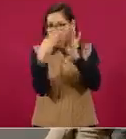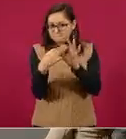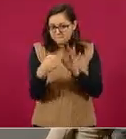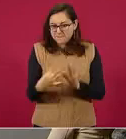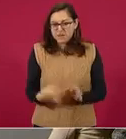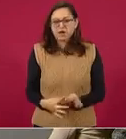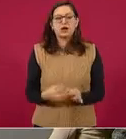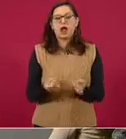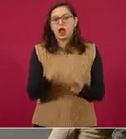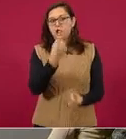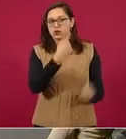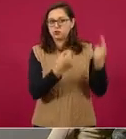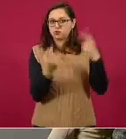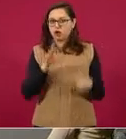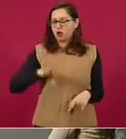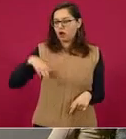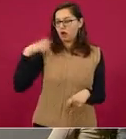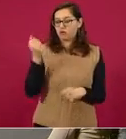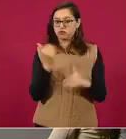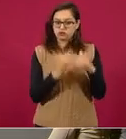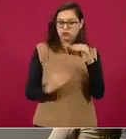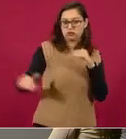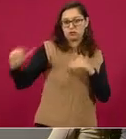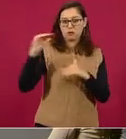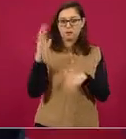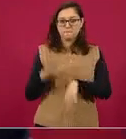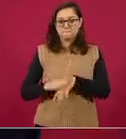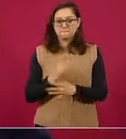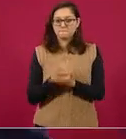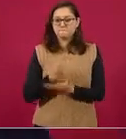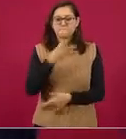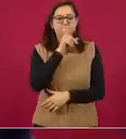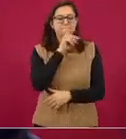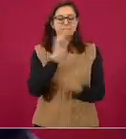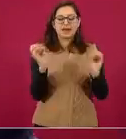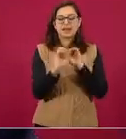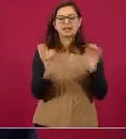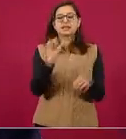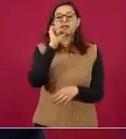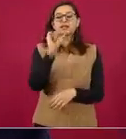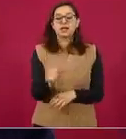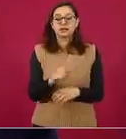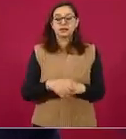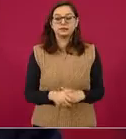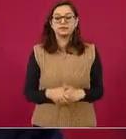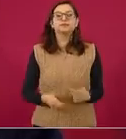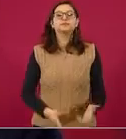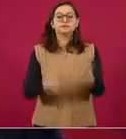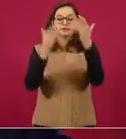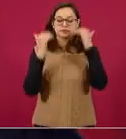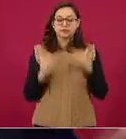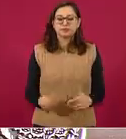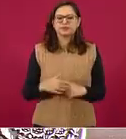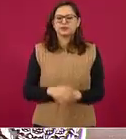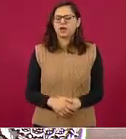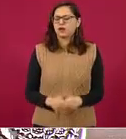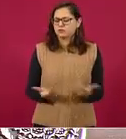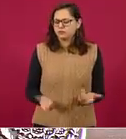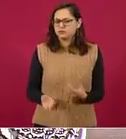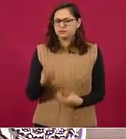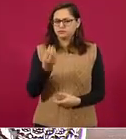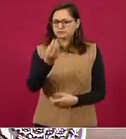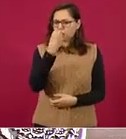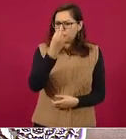nadie estaba vendiendo por arriba del precio máximo de cada una de las regiones. Y vamos a la canasta de 21 productos